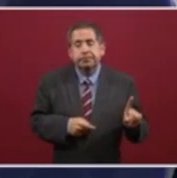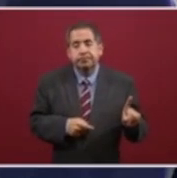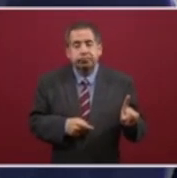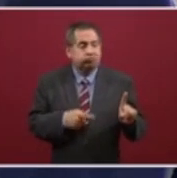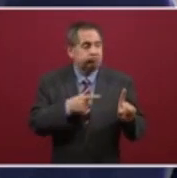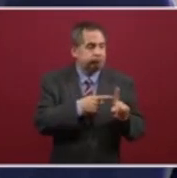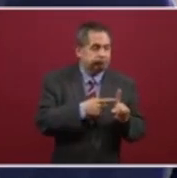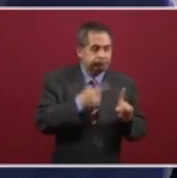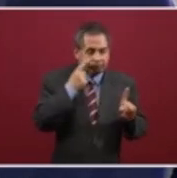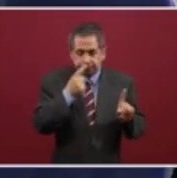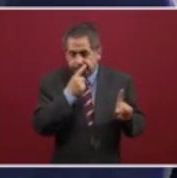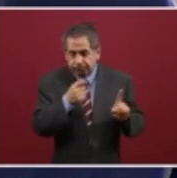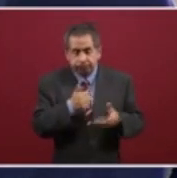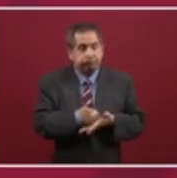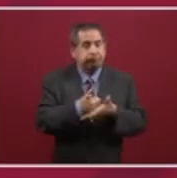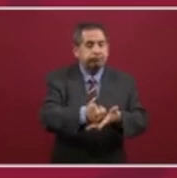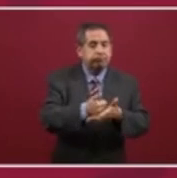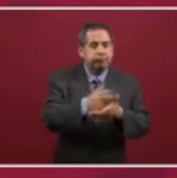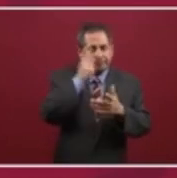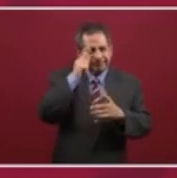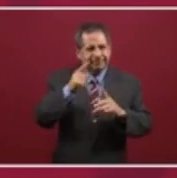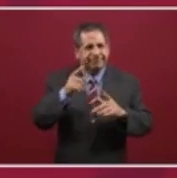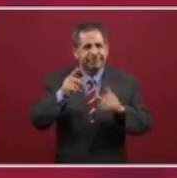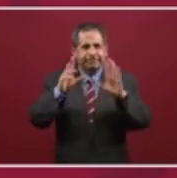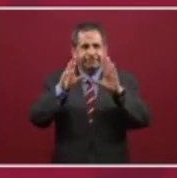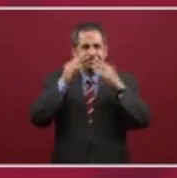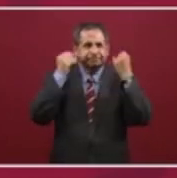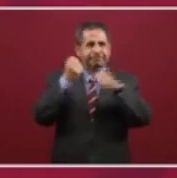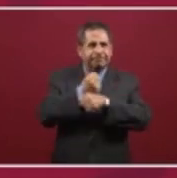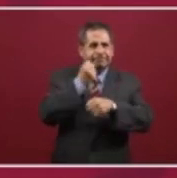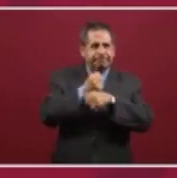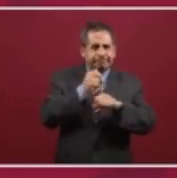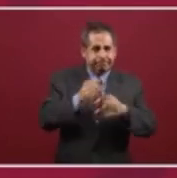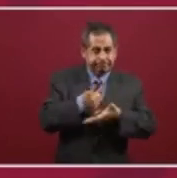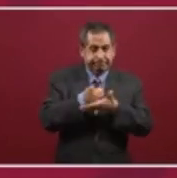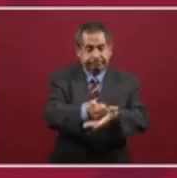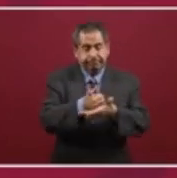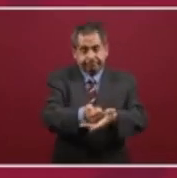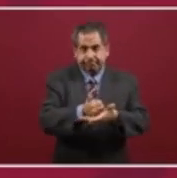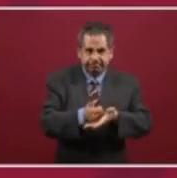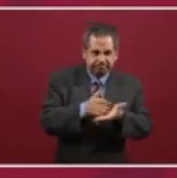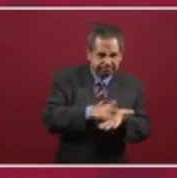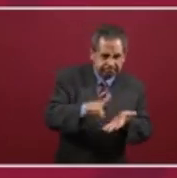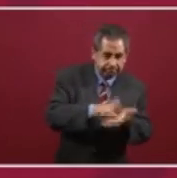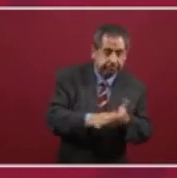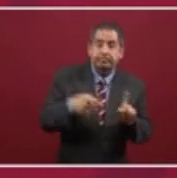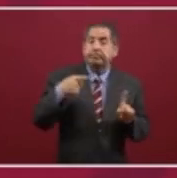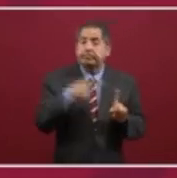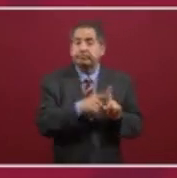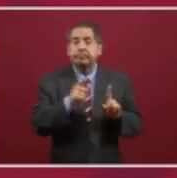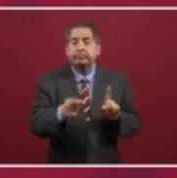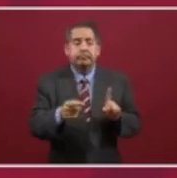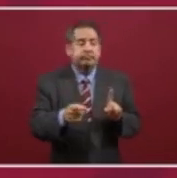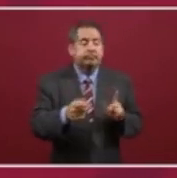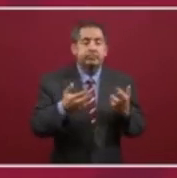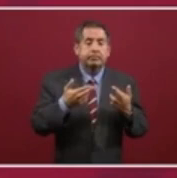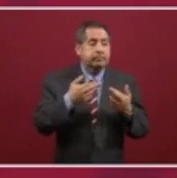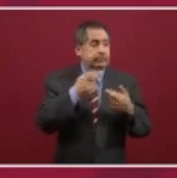ayuda en el movimiento zapatista, es el representante de